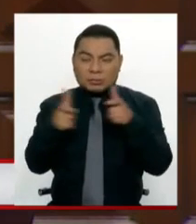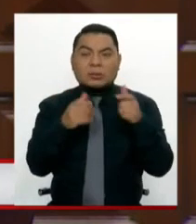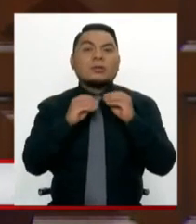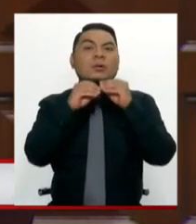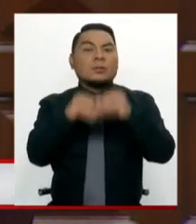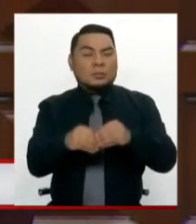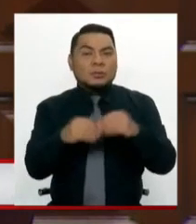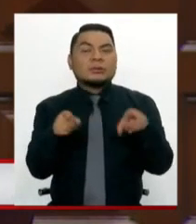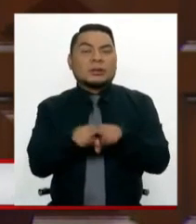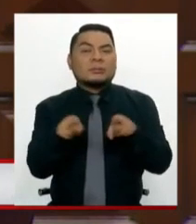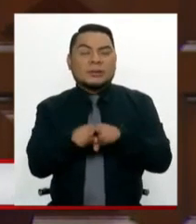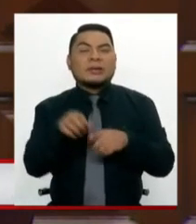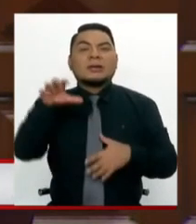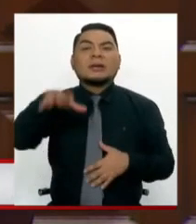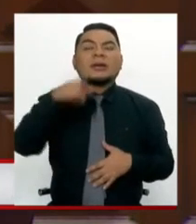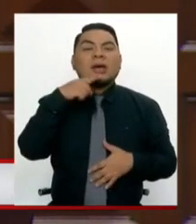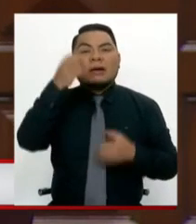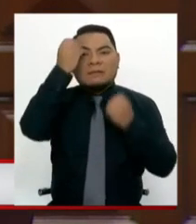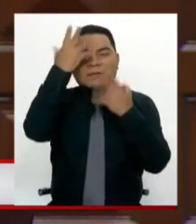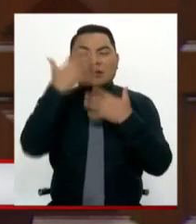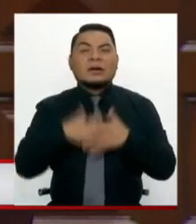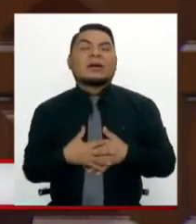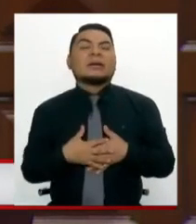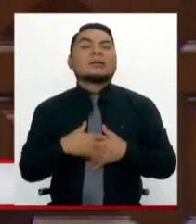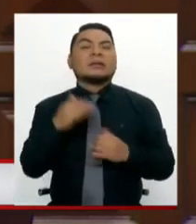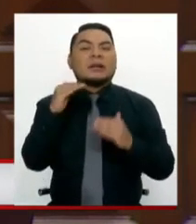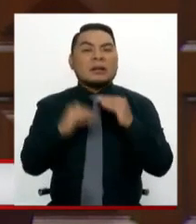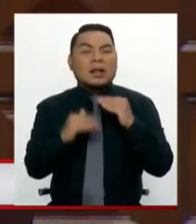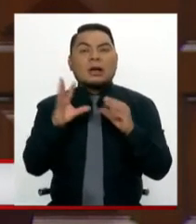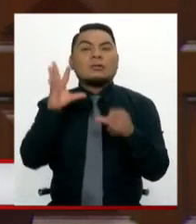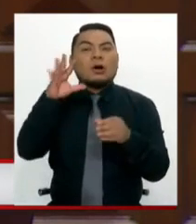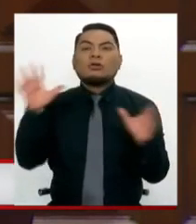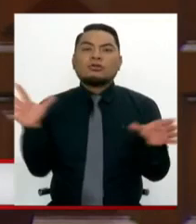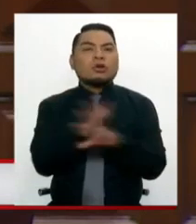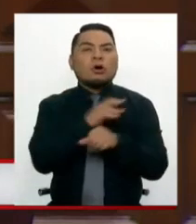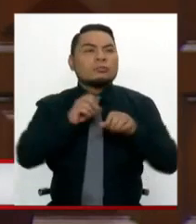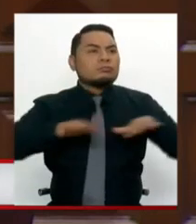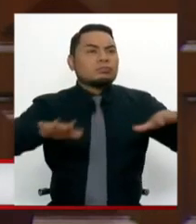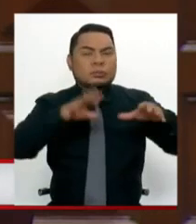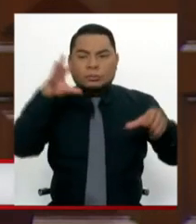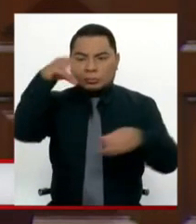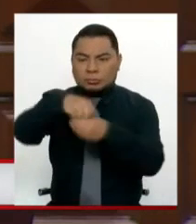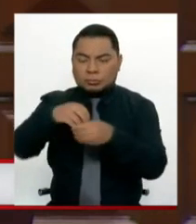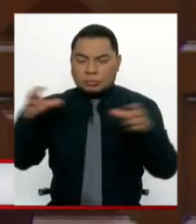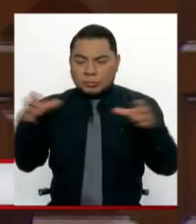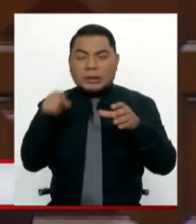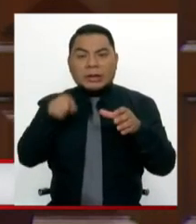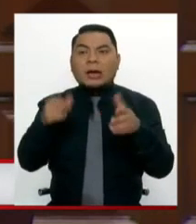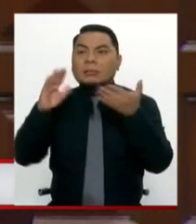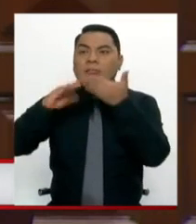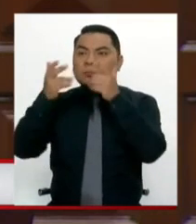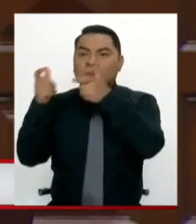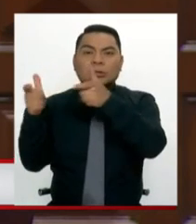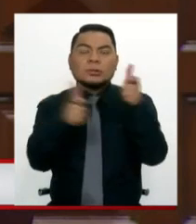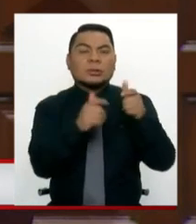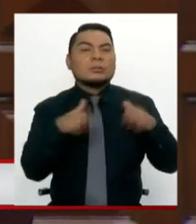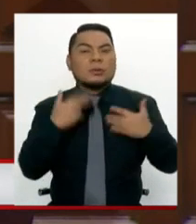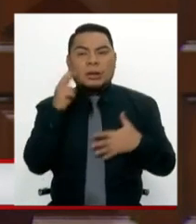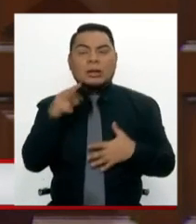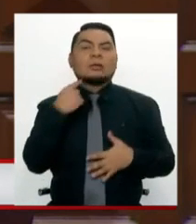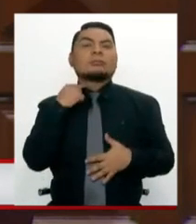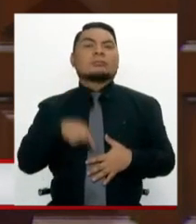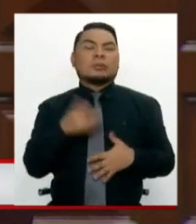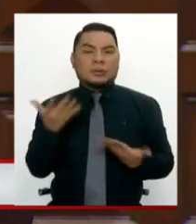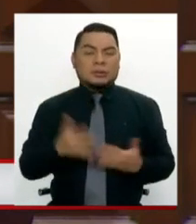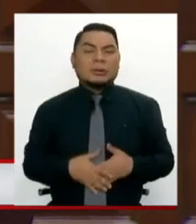plataforma hidrológica de información sistematizada e integrada, que registra los centros poblados que podrían verse